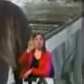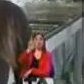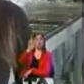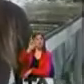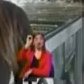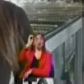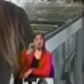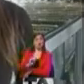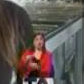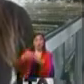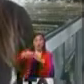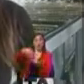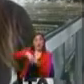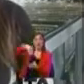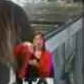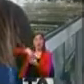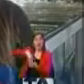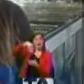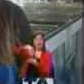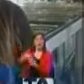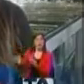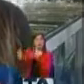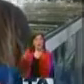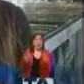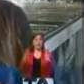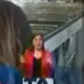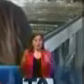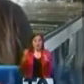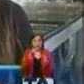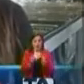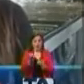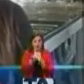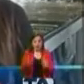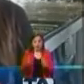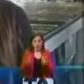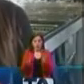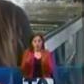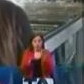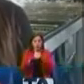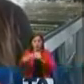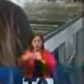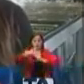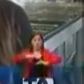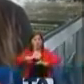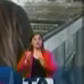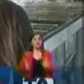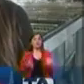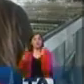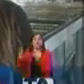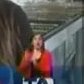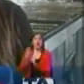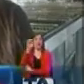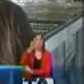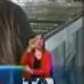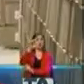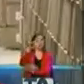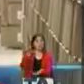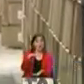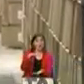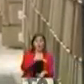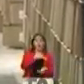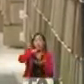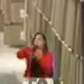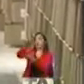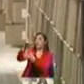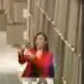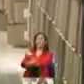impreso. Mientras continúa el proceso de integración de los kits electorales, ya desde este lunes comienza el envío de los paquetes al exterior. A